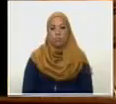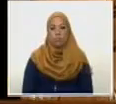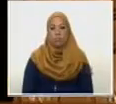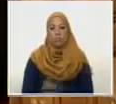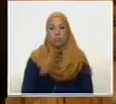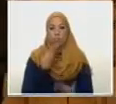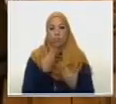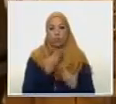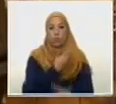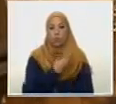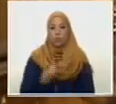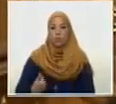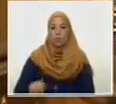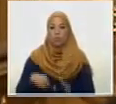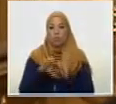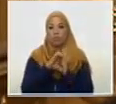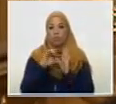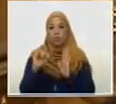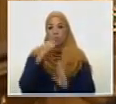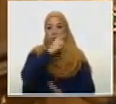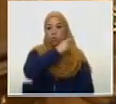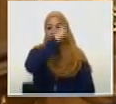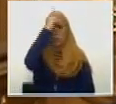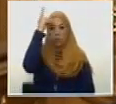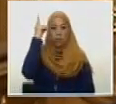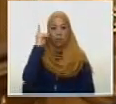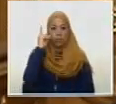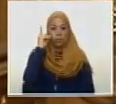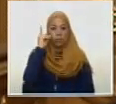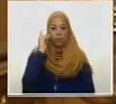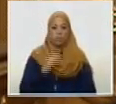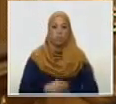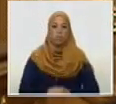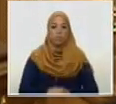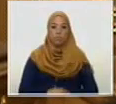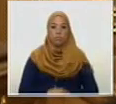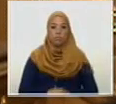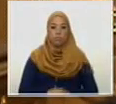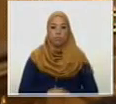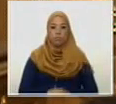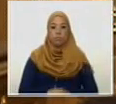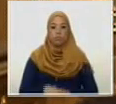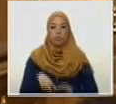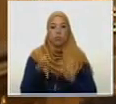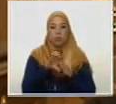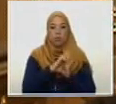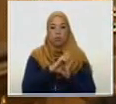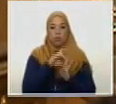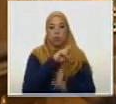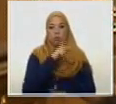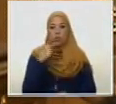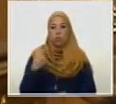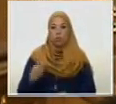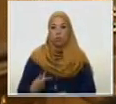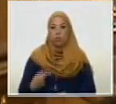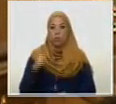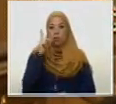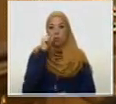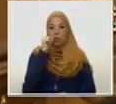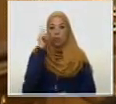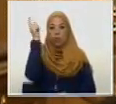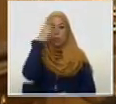Ciudadano presidente de la Asamblea Nacional Constituyente, Diosdado Cabello. Ciudadana primera vicepresidenta, Tania